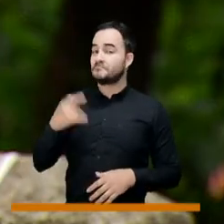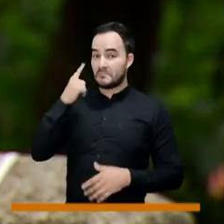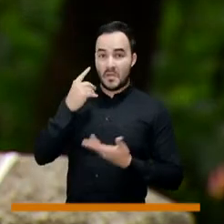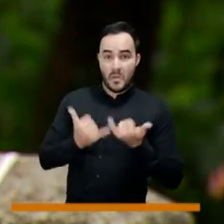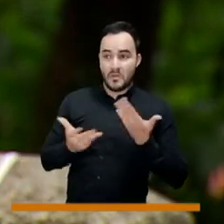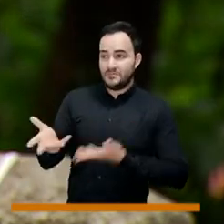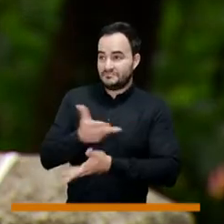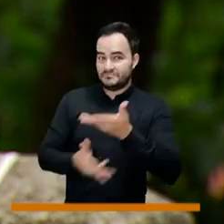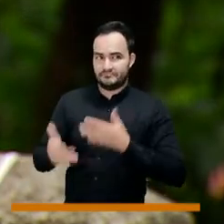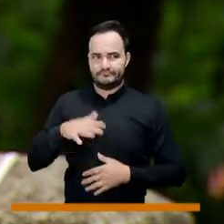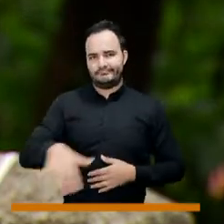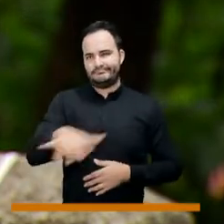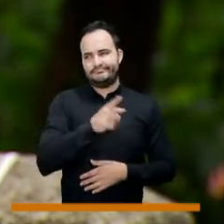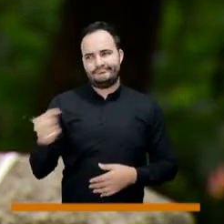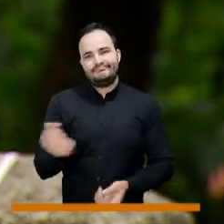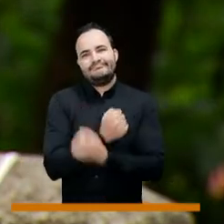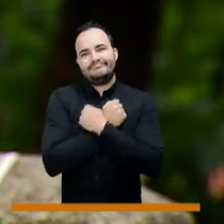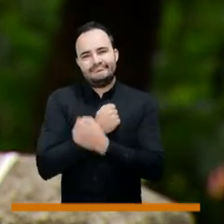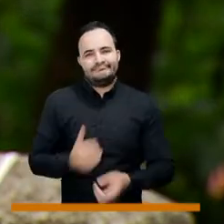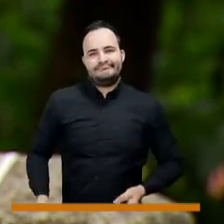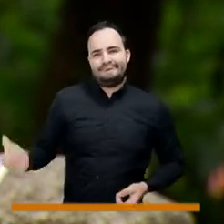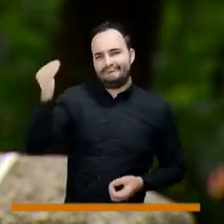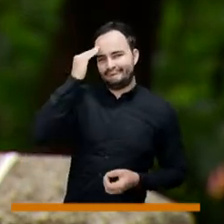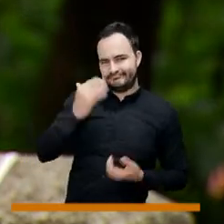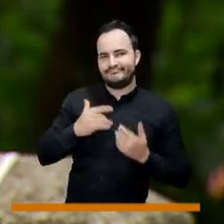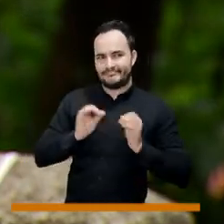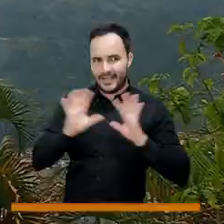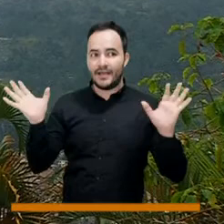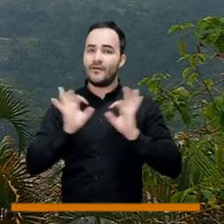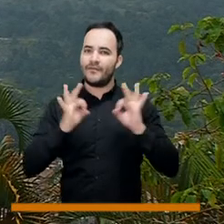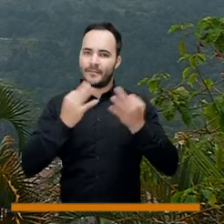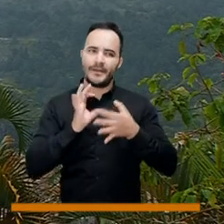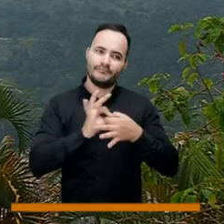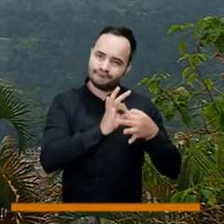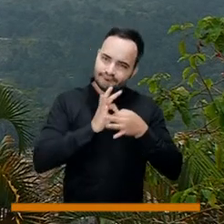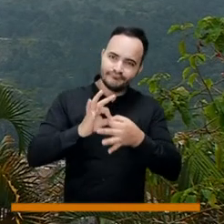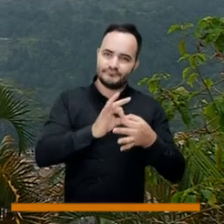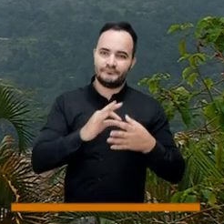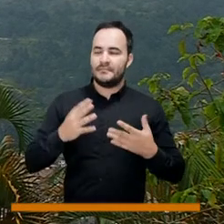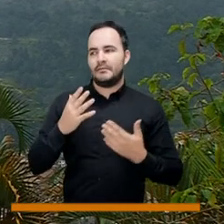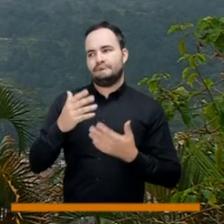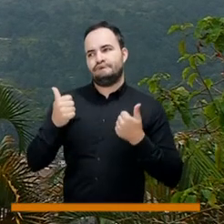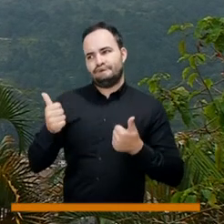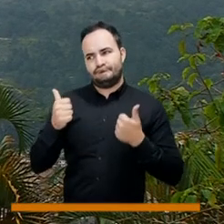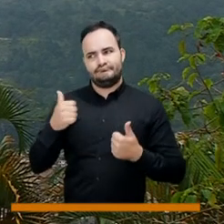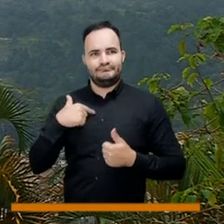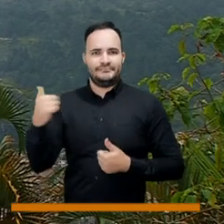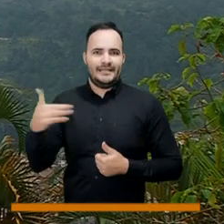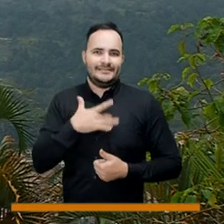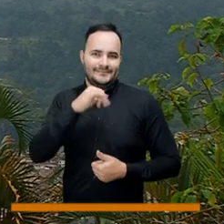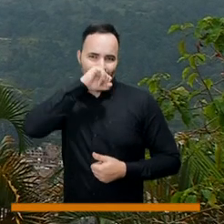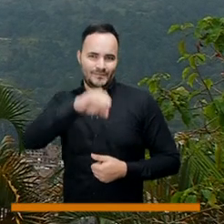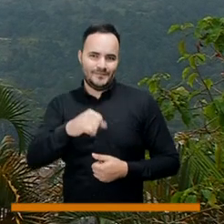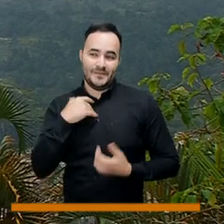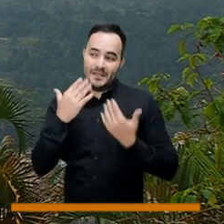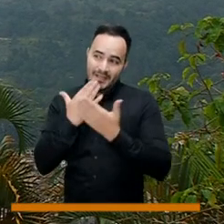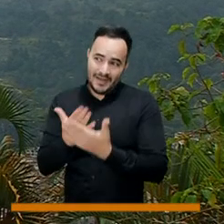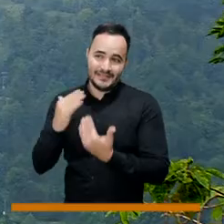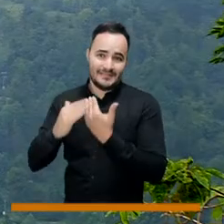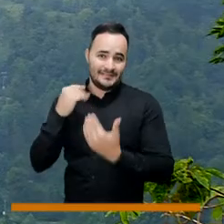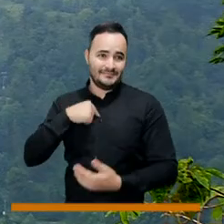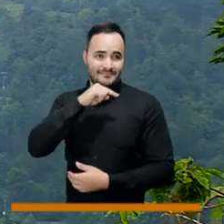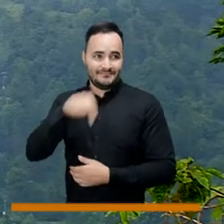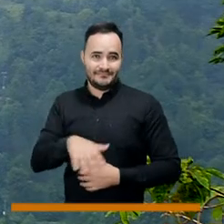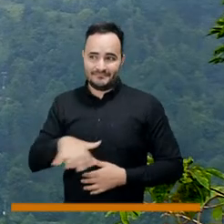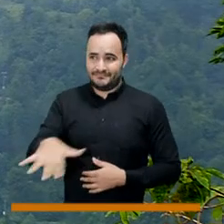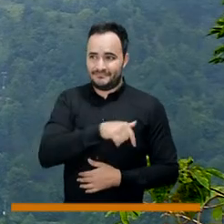tan querido, pero ahora con ese lente que le abre el Consejo de la Ciudad, 180 grados para ir mirando nuevamente a Medellín. Gracias